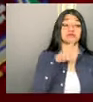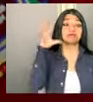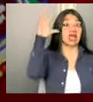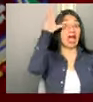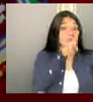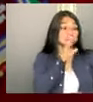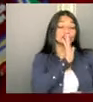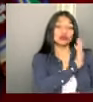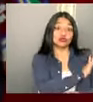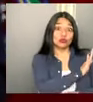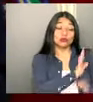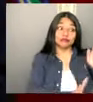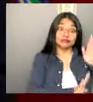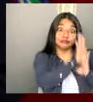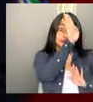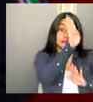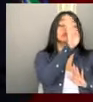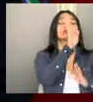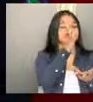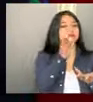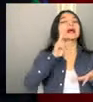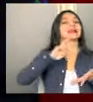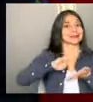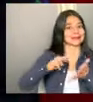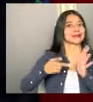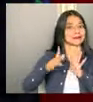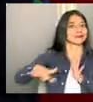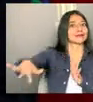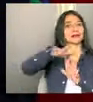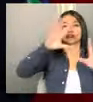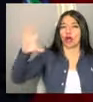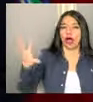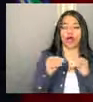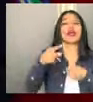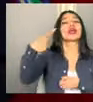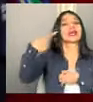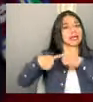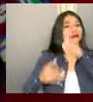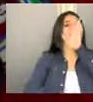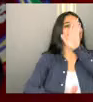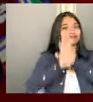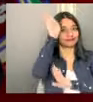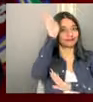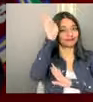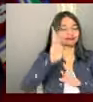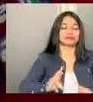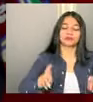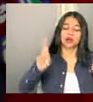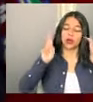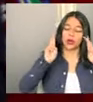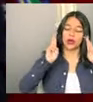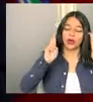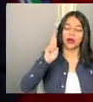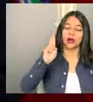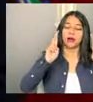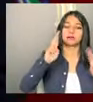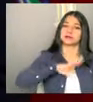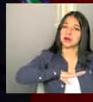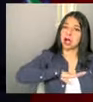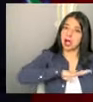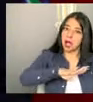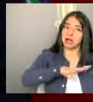tener el alcalde electo es el éxito de la ciudad. Ojalá el alcalde pueda llevar adelante